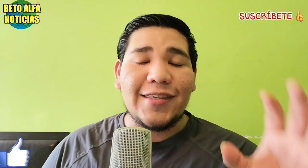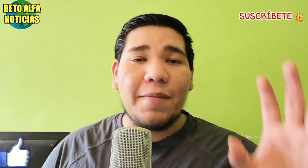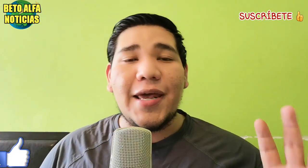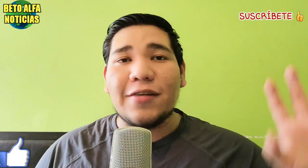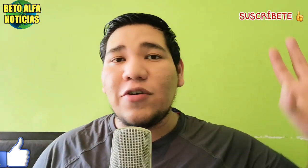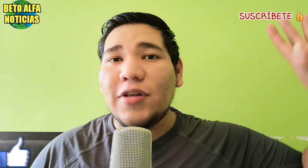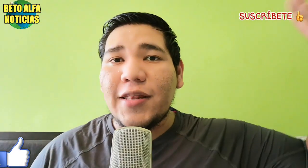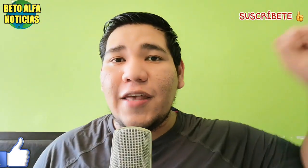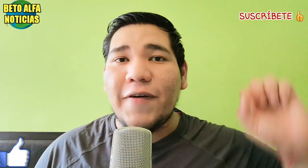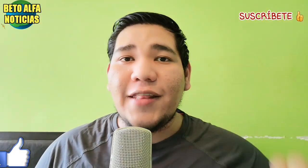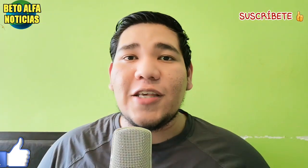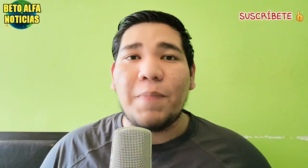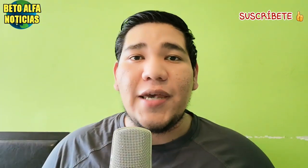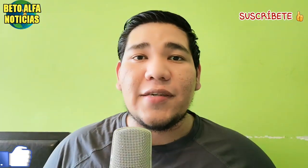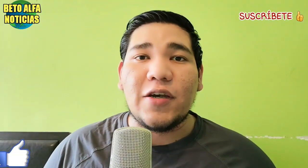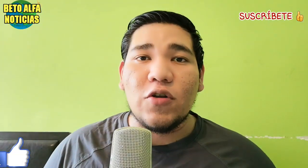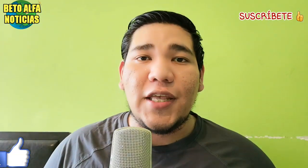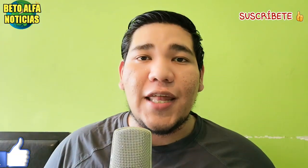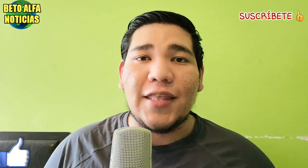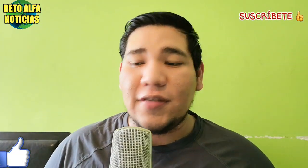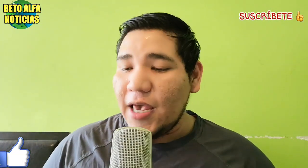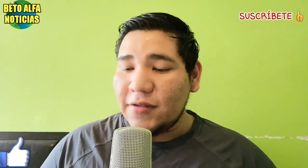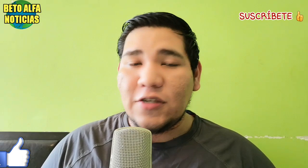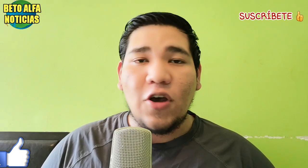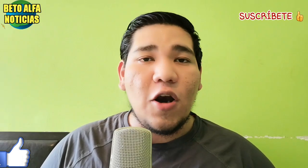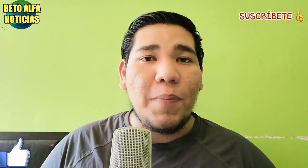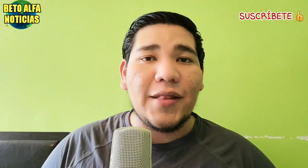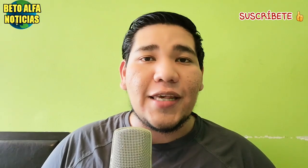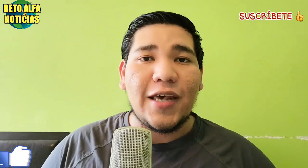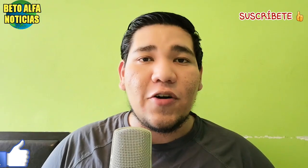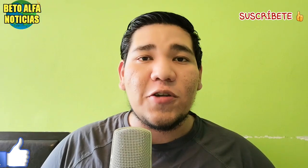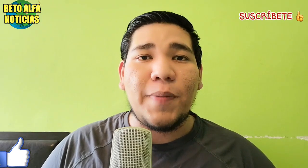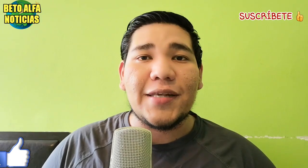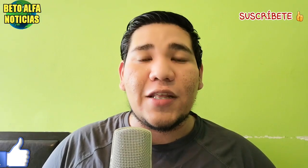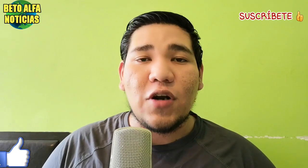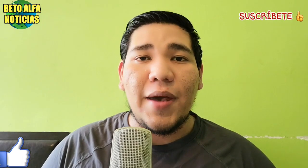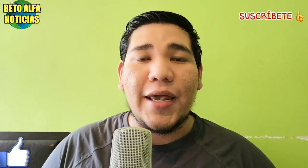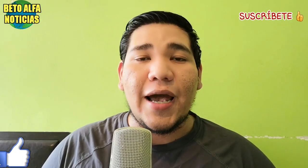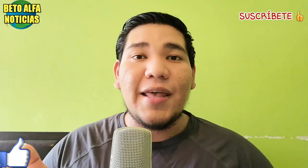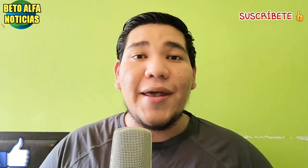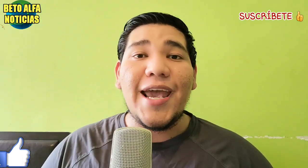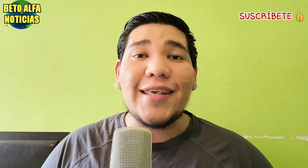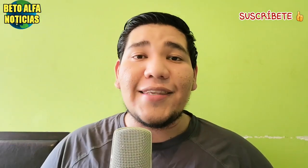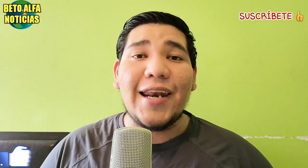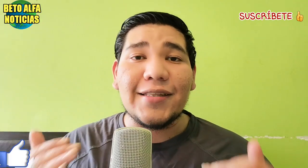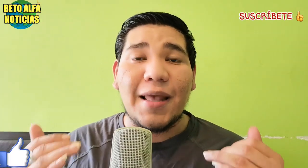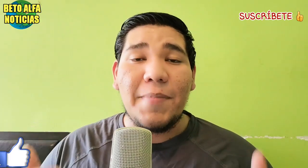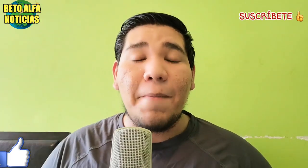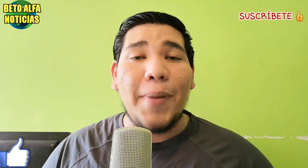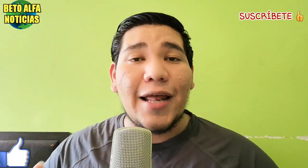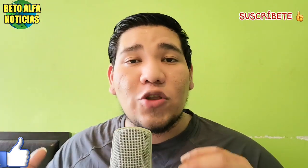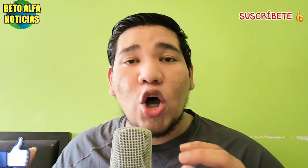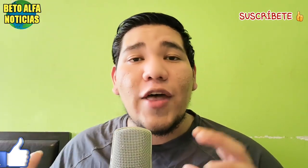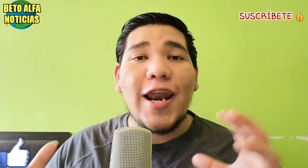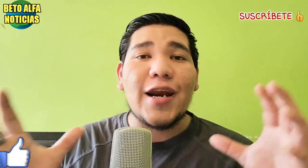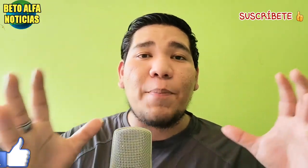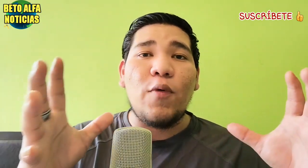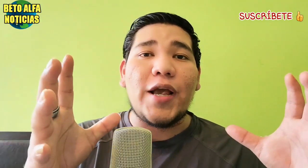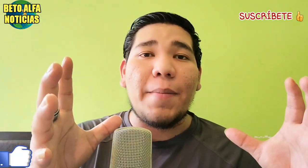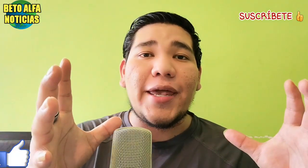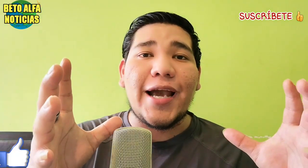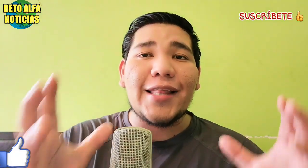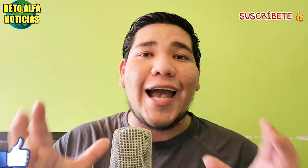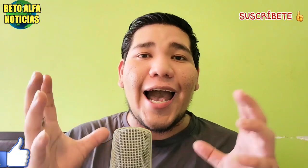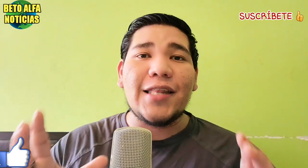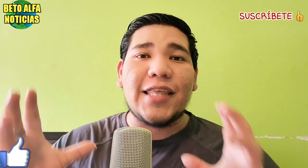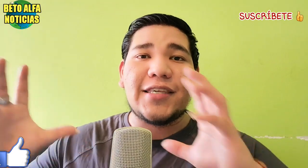frenar esa migración de diferentes países y continentes si solo el plan de desarrollo es para Centroamérica? Debería de ser también para toda la